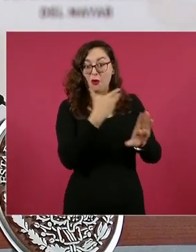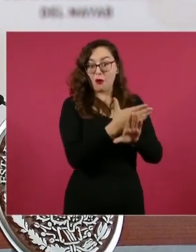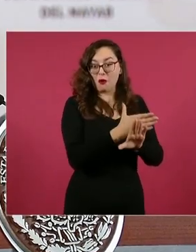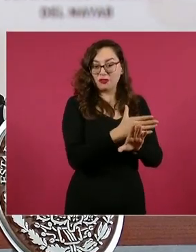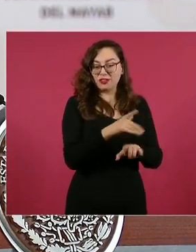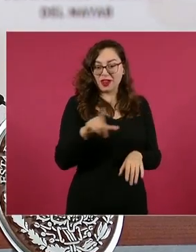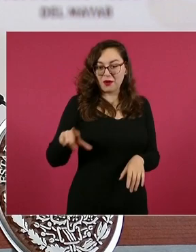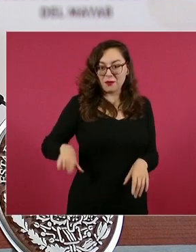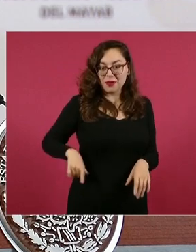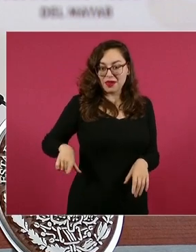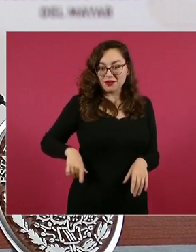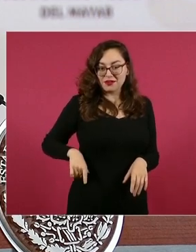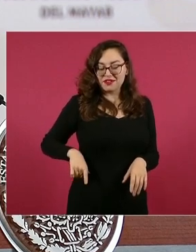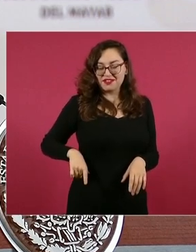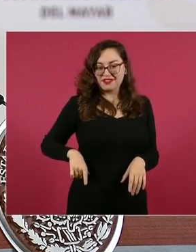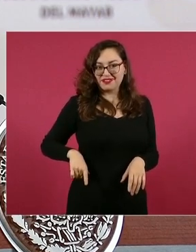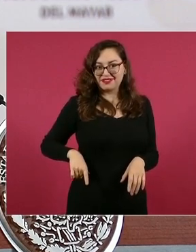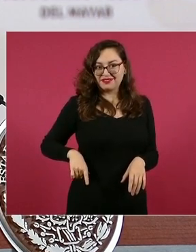como